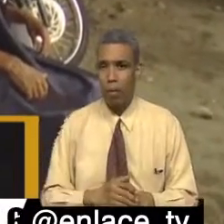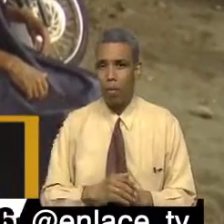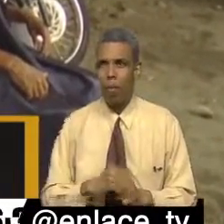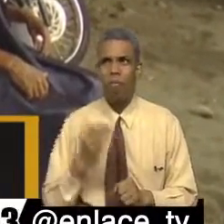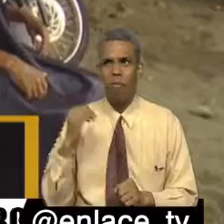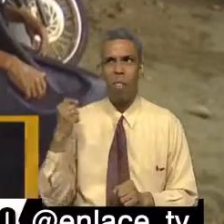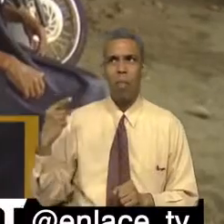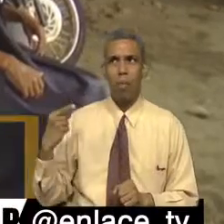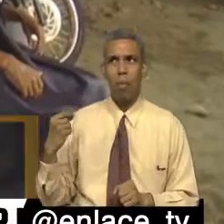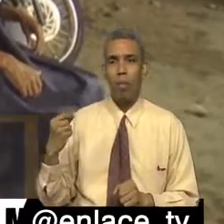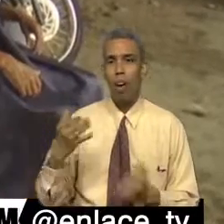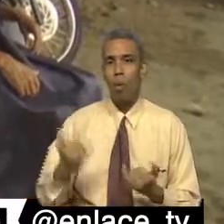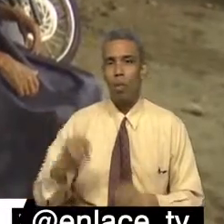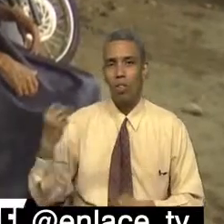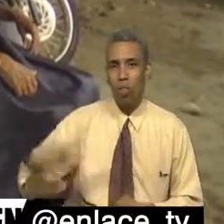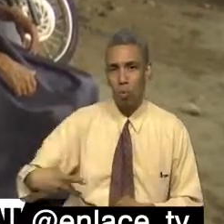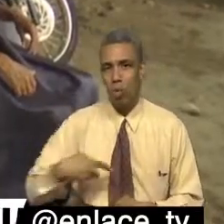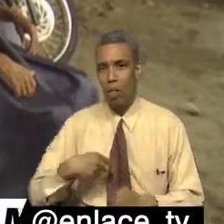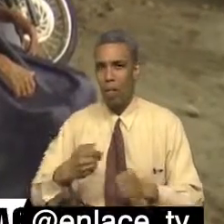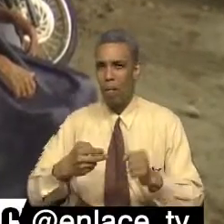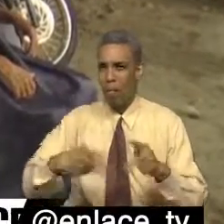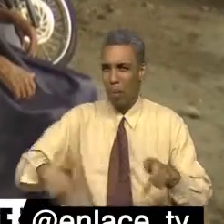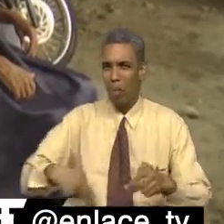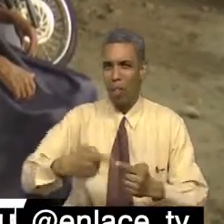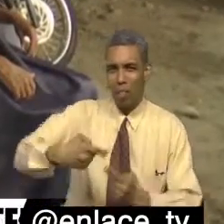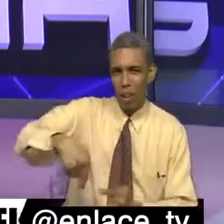población habitante de calle en Barranca Bermeja.